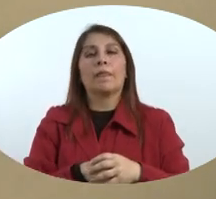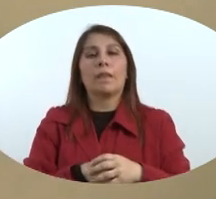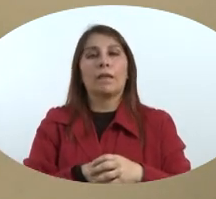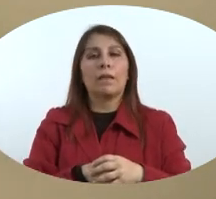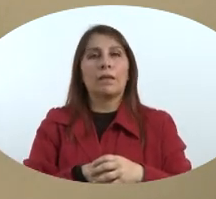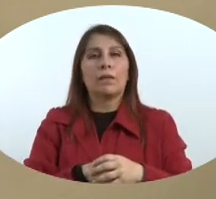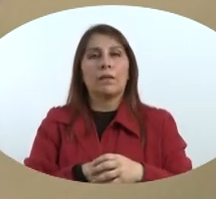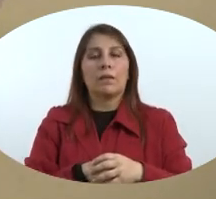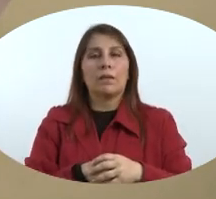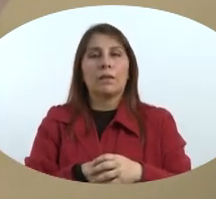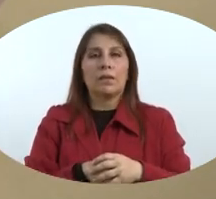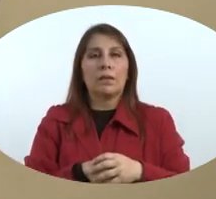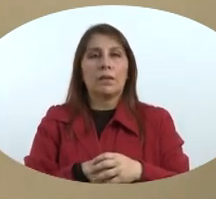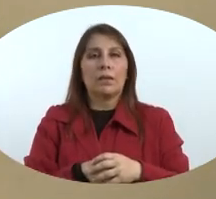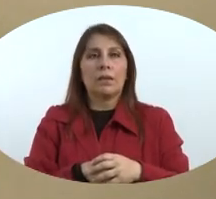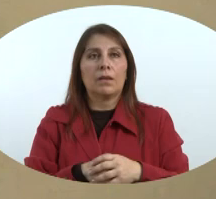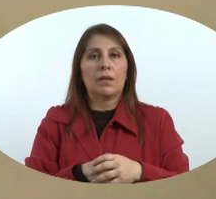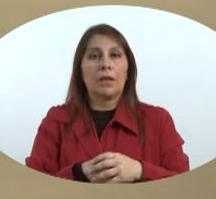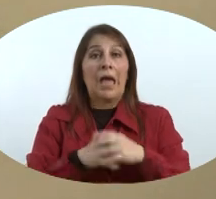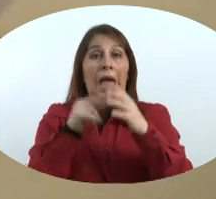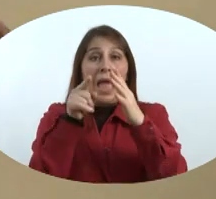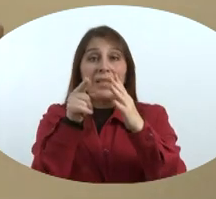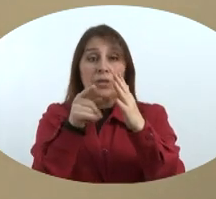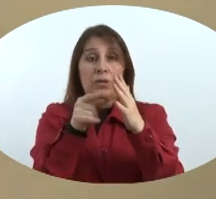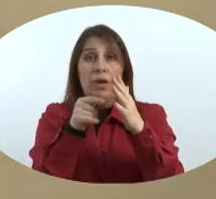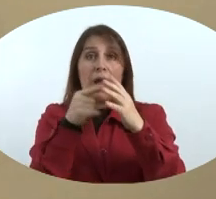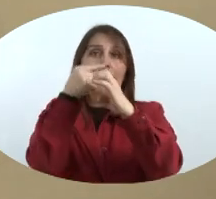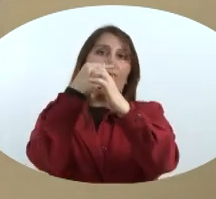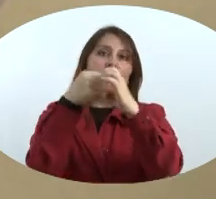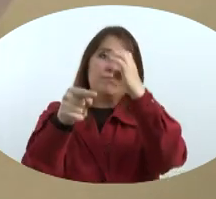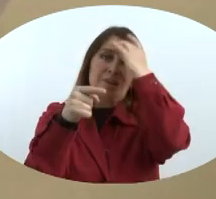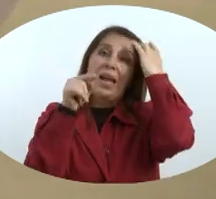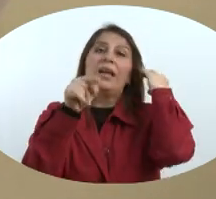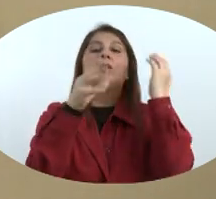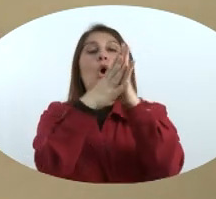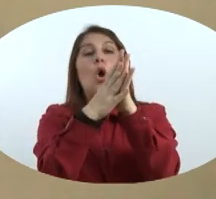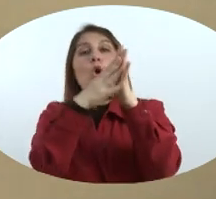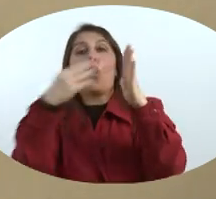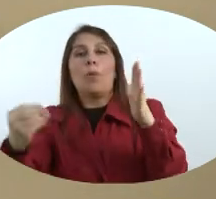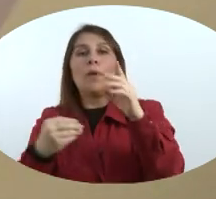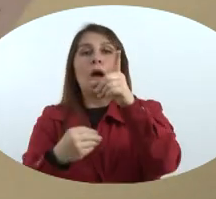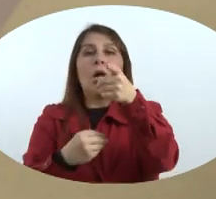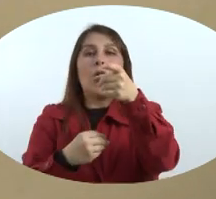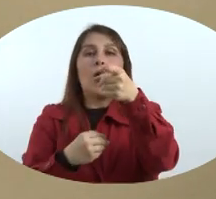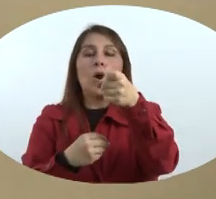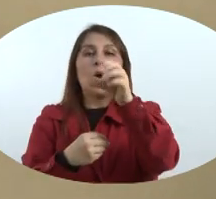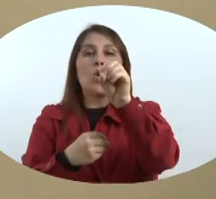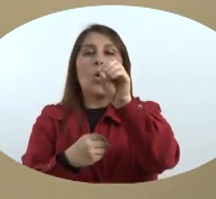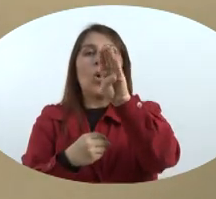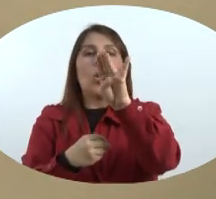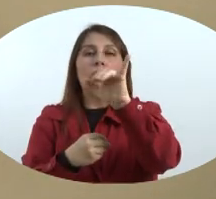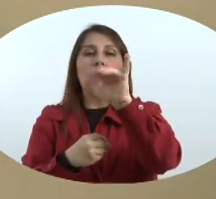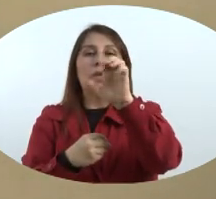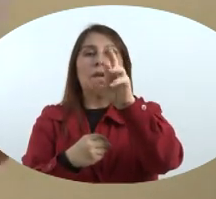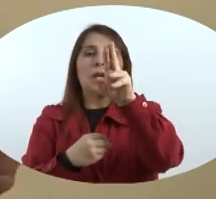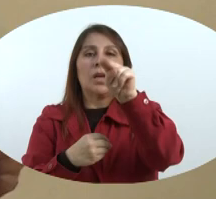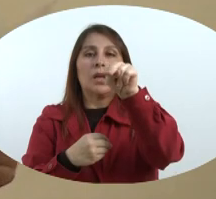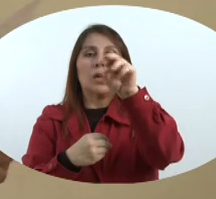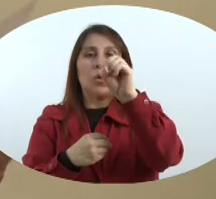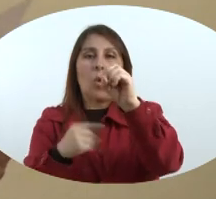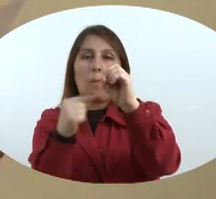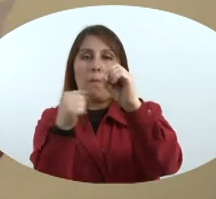pedagógica punto.com con copia al gobierno con copia el correo gobierno raya el piso